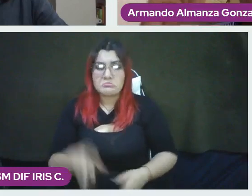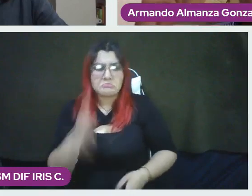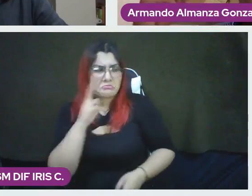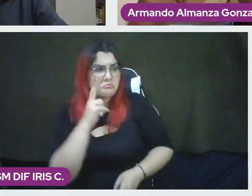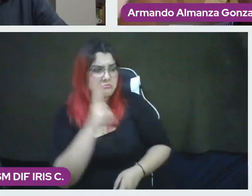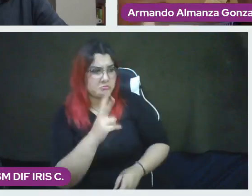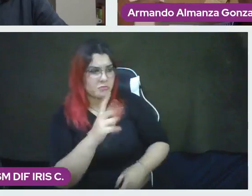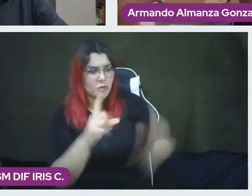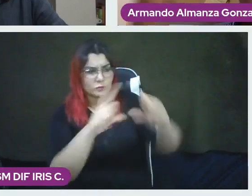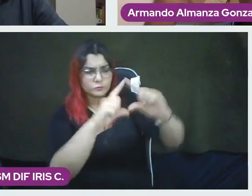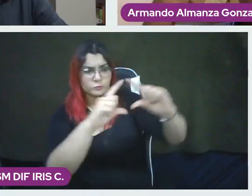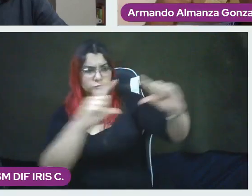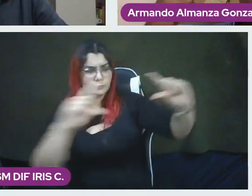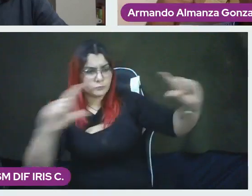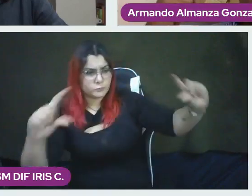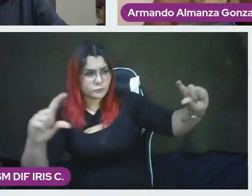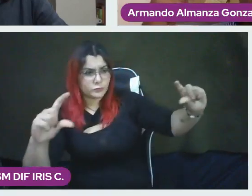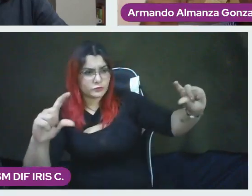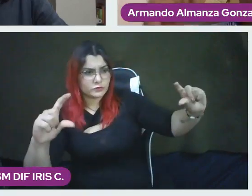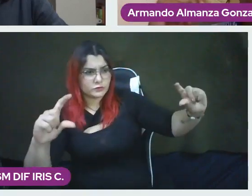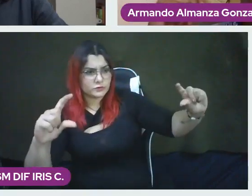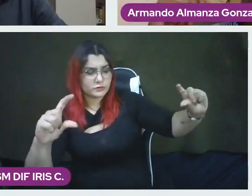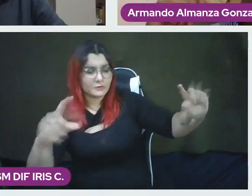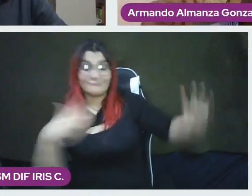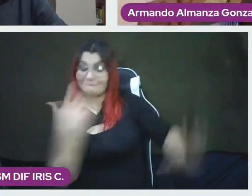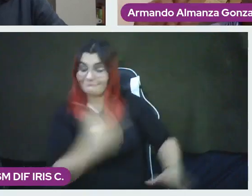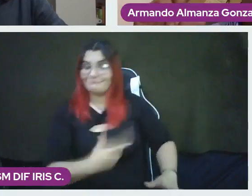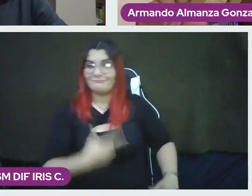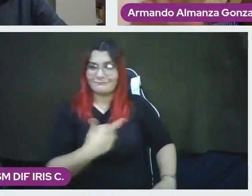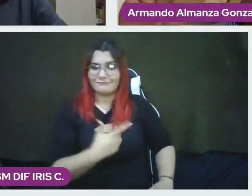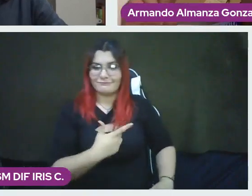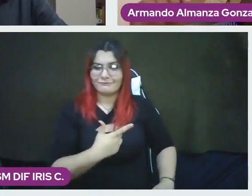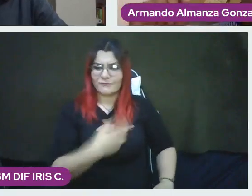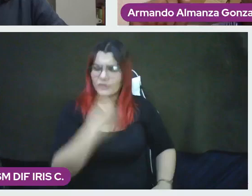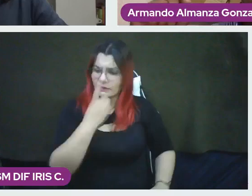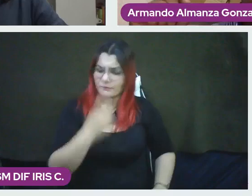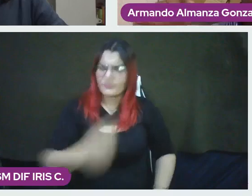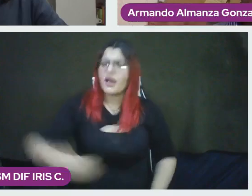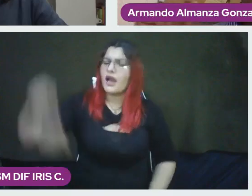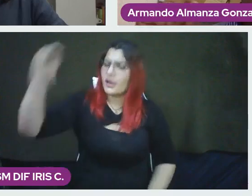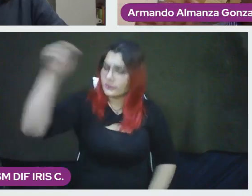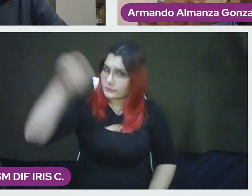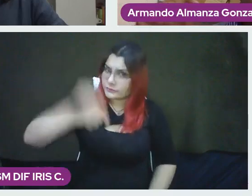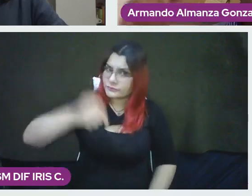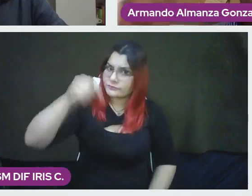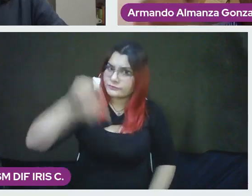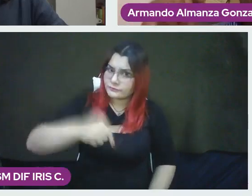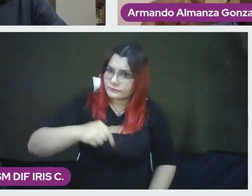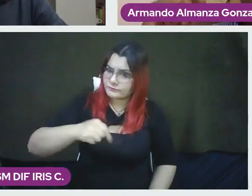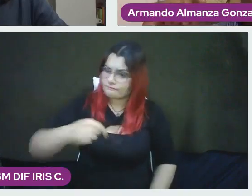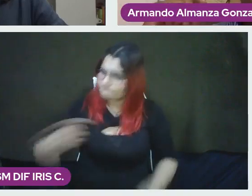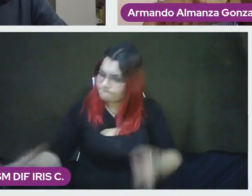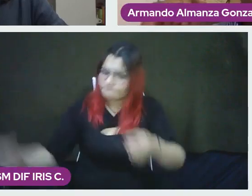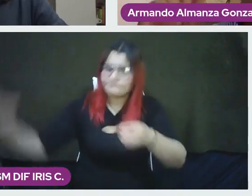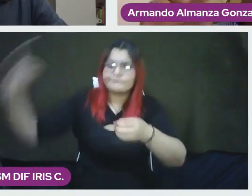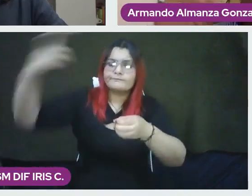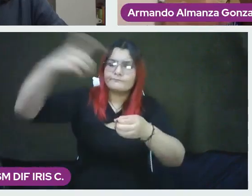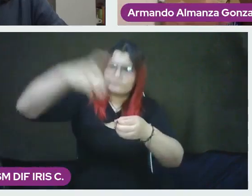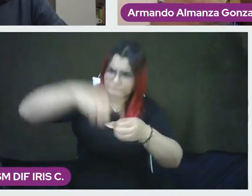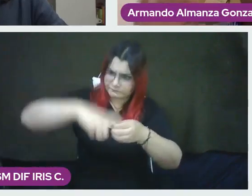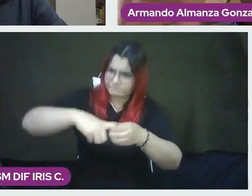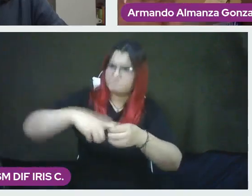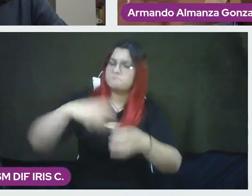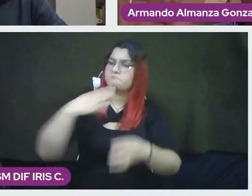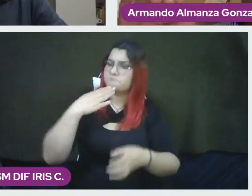que constantemente lo replico. Y decía, aquí se aceptan a sus hijos. El